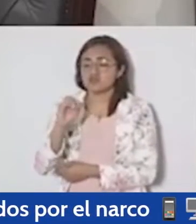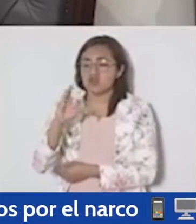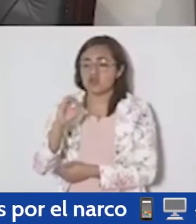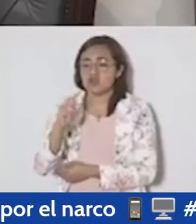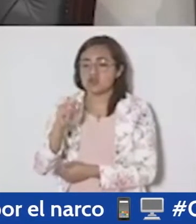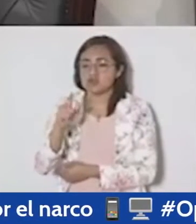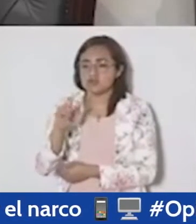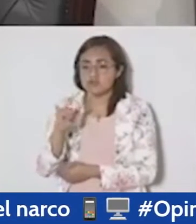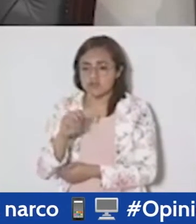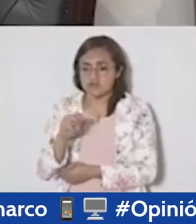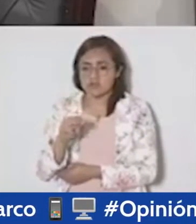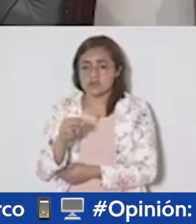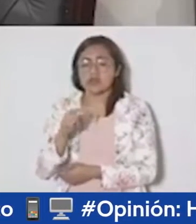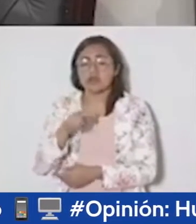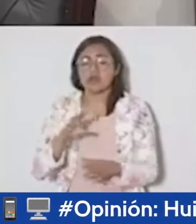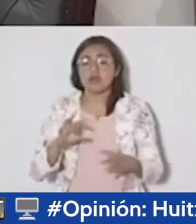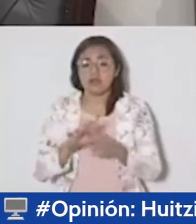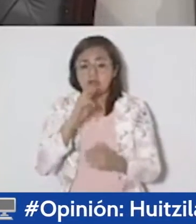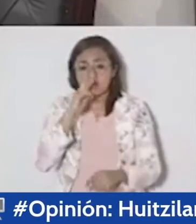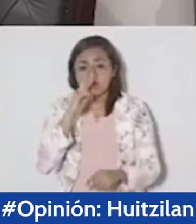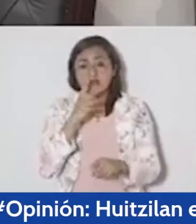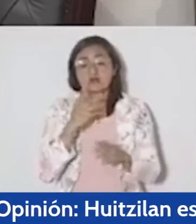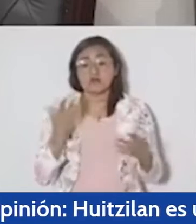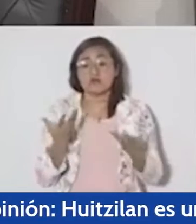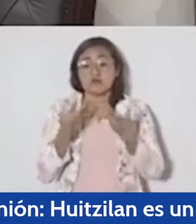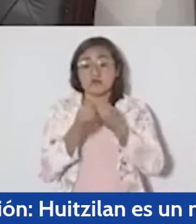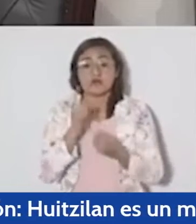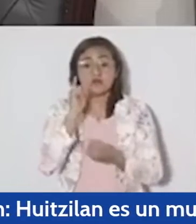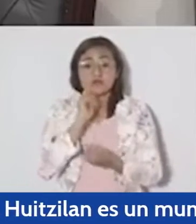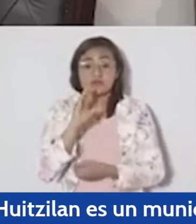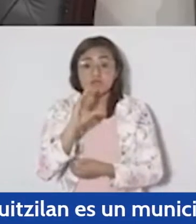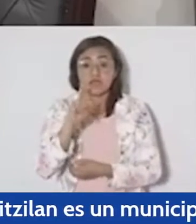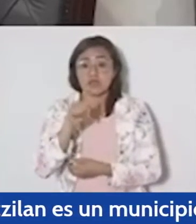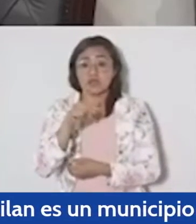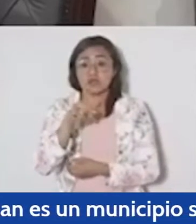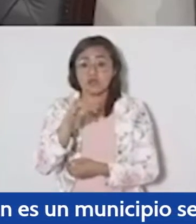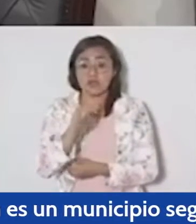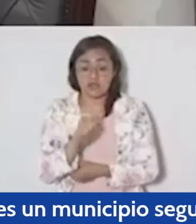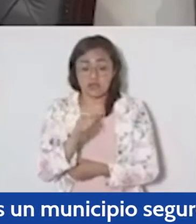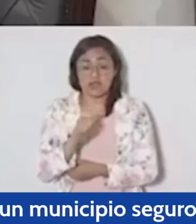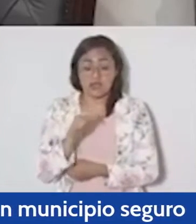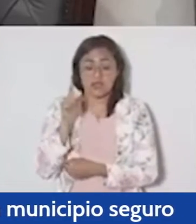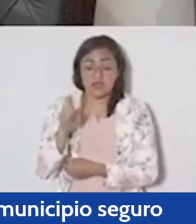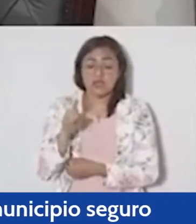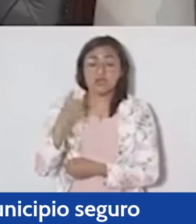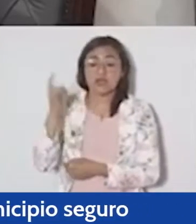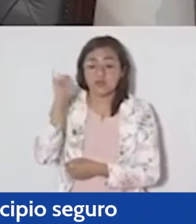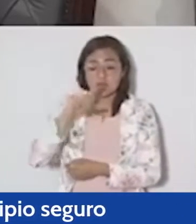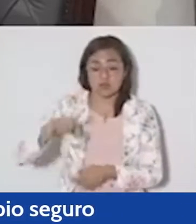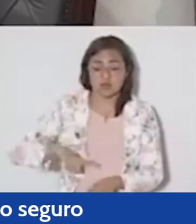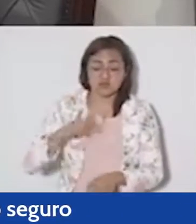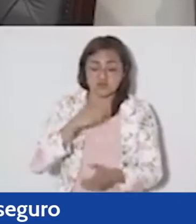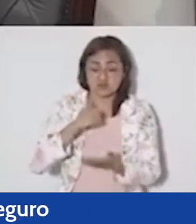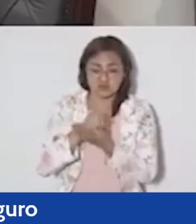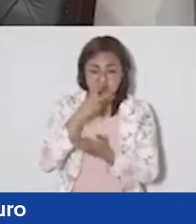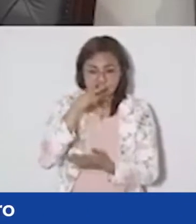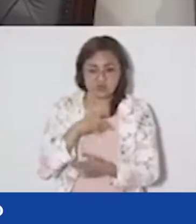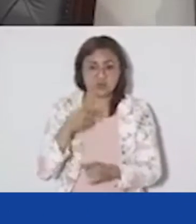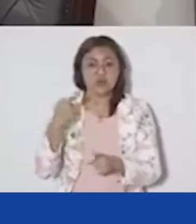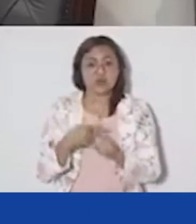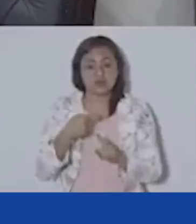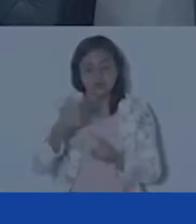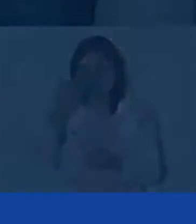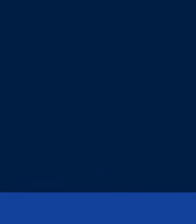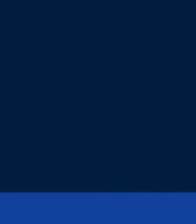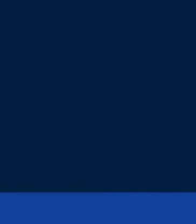los presentes al conversatorio se unirá la doctora Claudia sheinbaum jefa de gobierno de la Ciudad de México quienes además académica